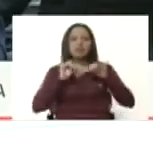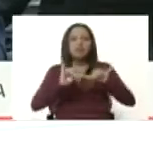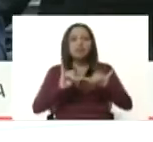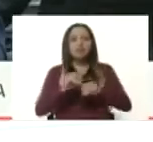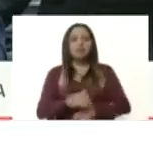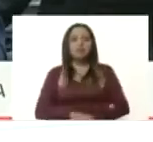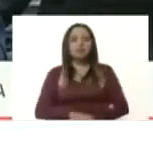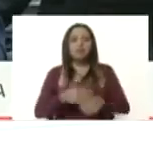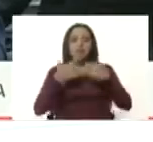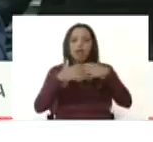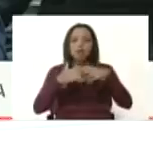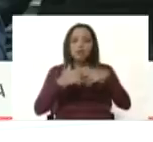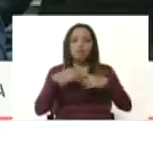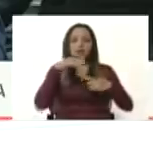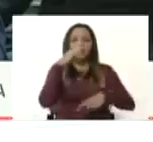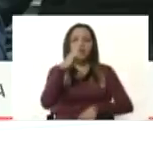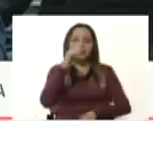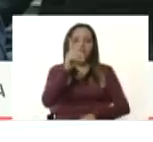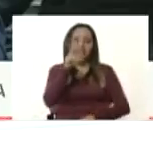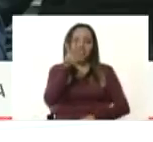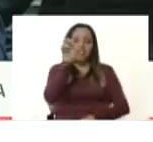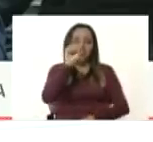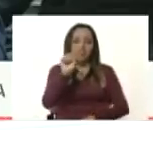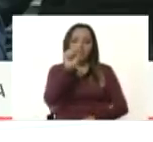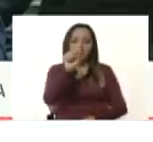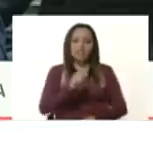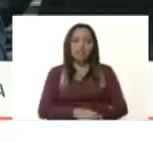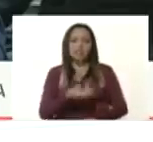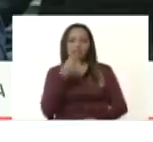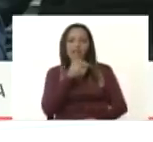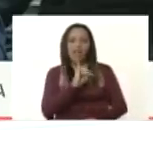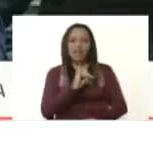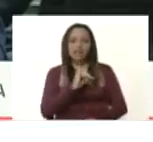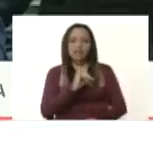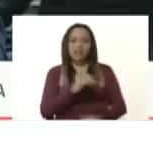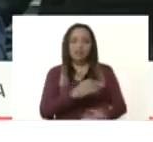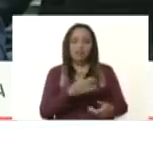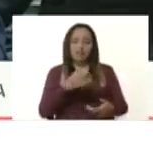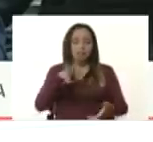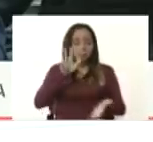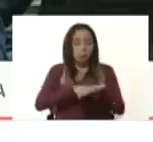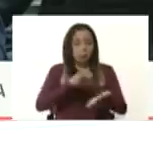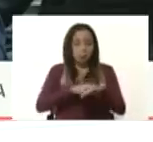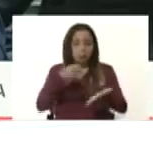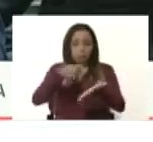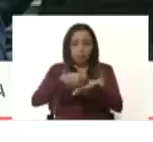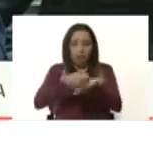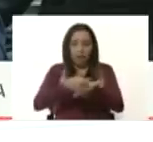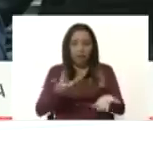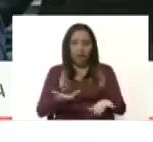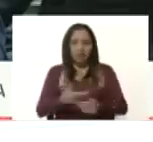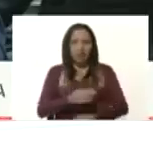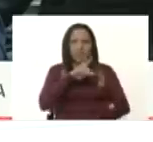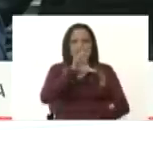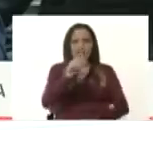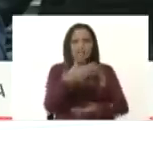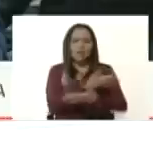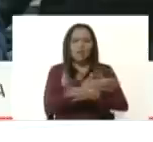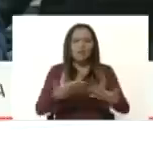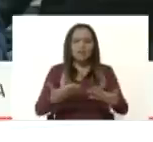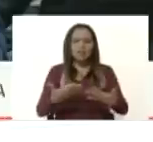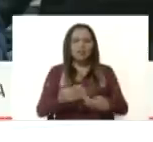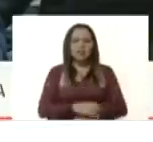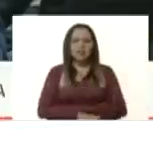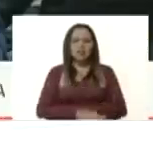empresa estatal de Venezuela PDVSA por una cantidad fiscalizada y certificada de 30 millones de barriles